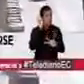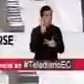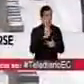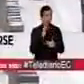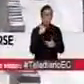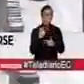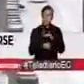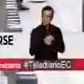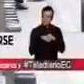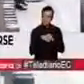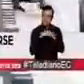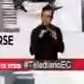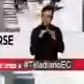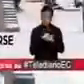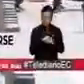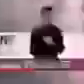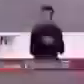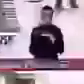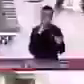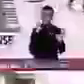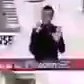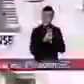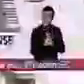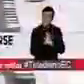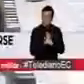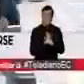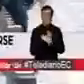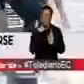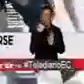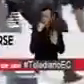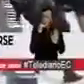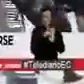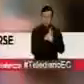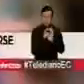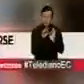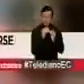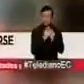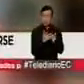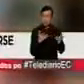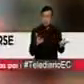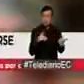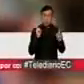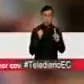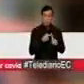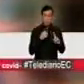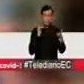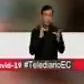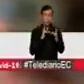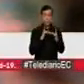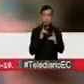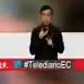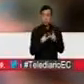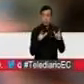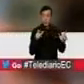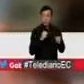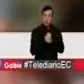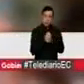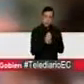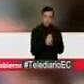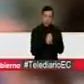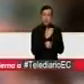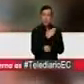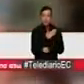mantenerse a salvo y denunciar si se presenta algún tipo de violencia no mantenerse en contacto con las personas queridas con